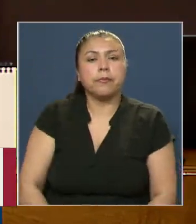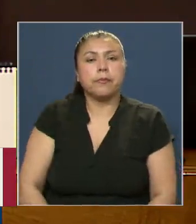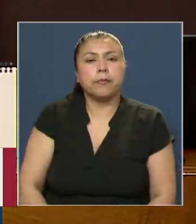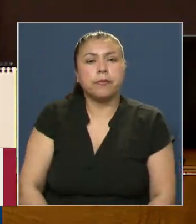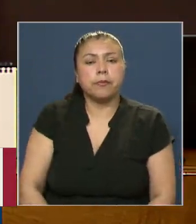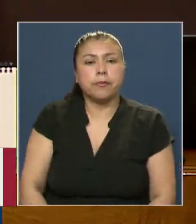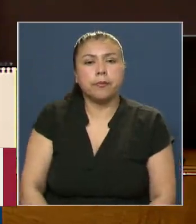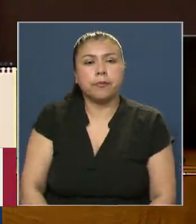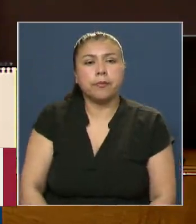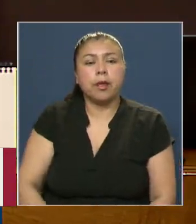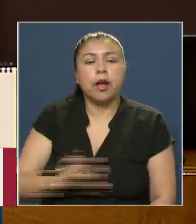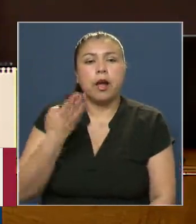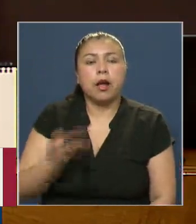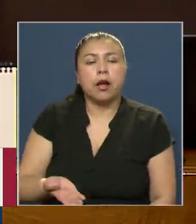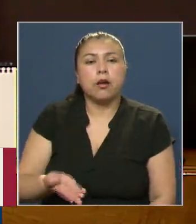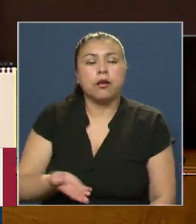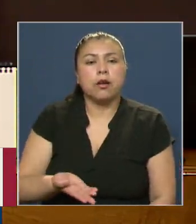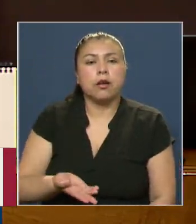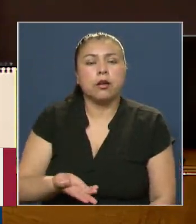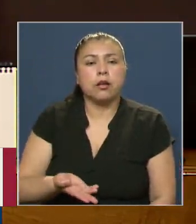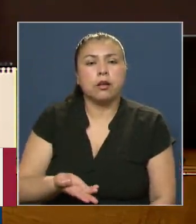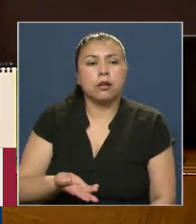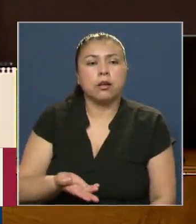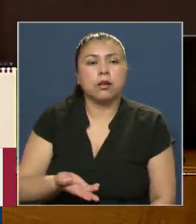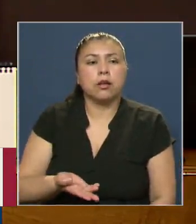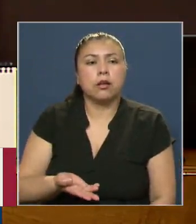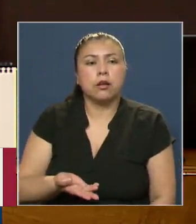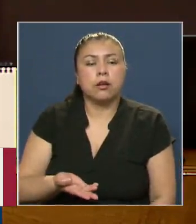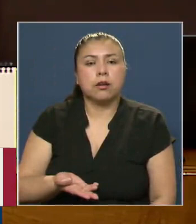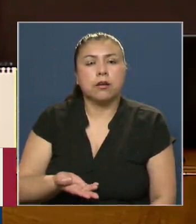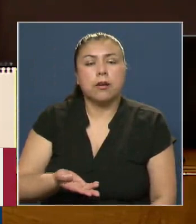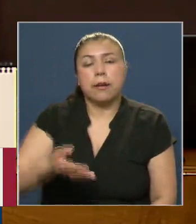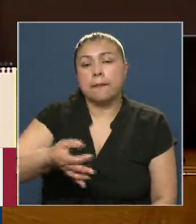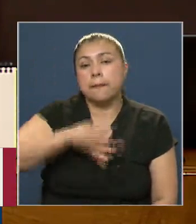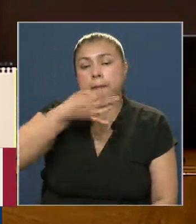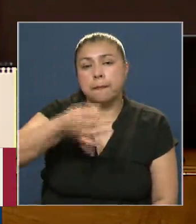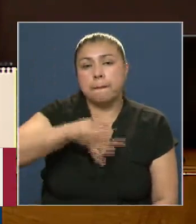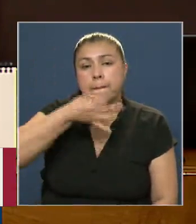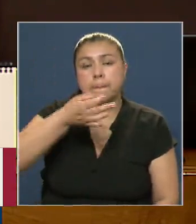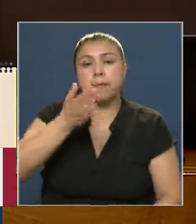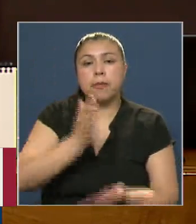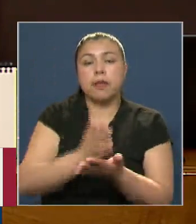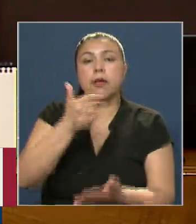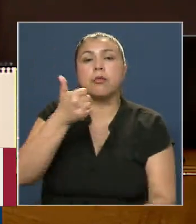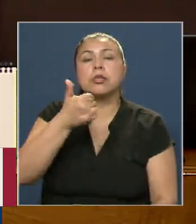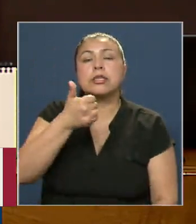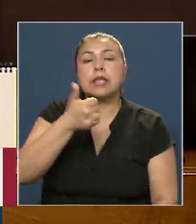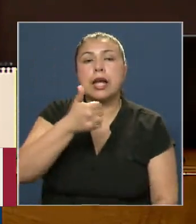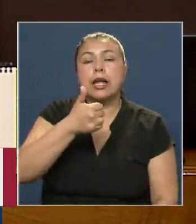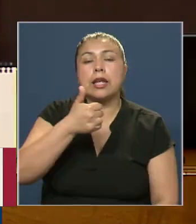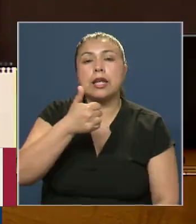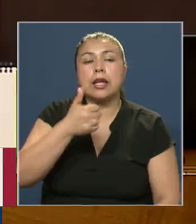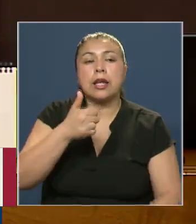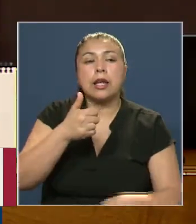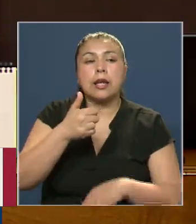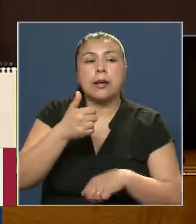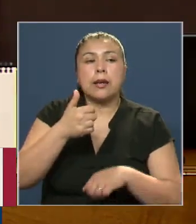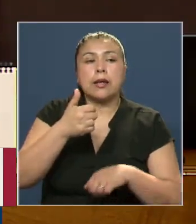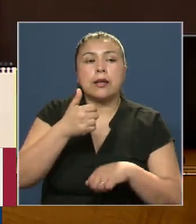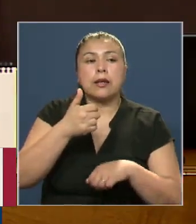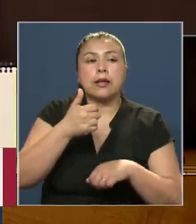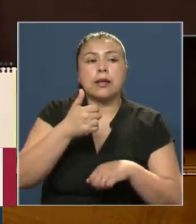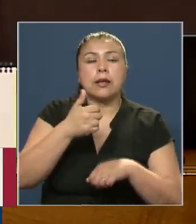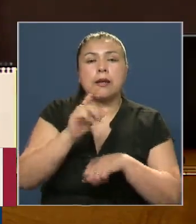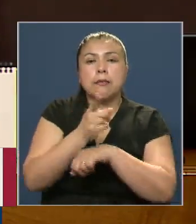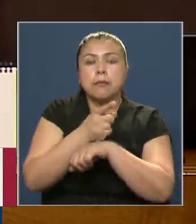A continuación, corresponde el uso de la palabra hasta por 6 minutos 58 segundos al